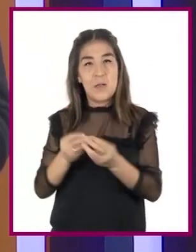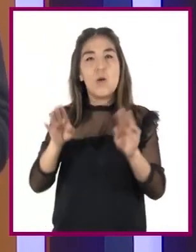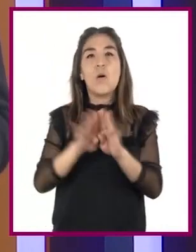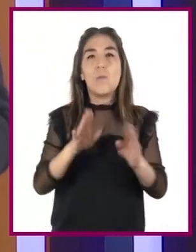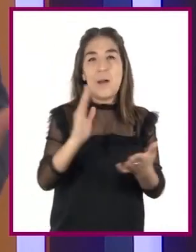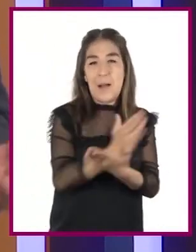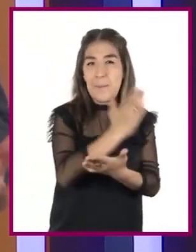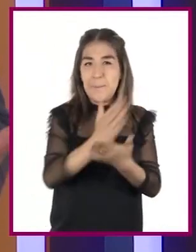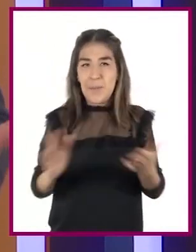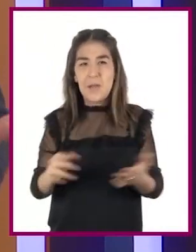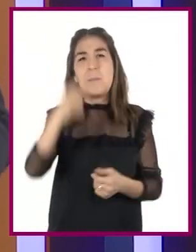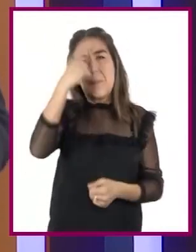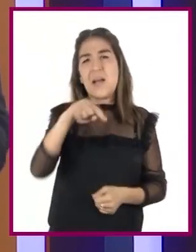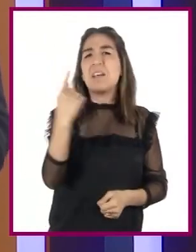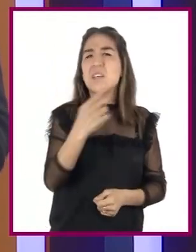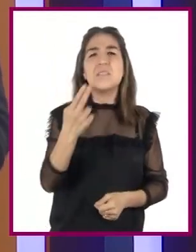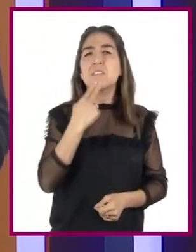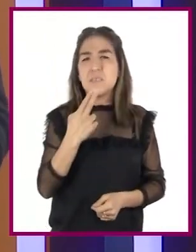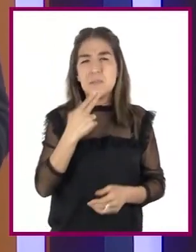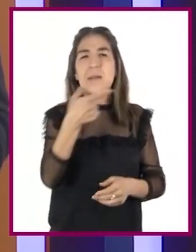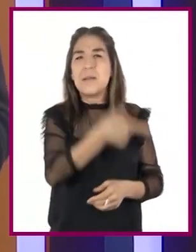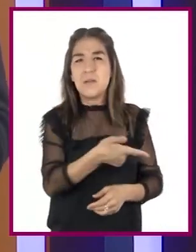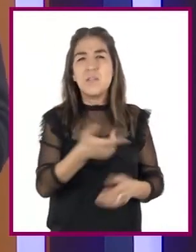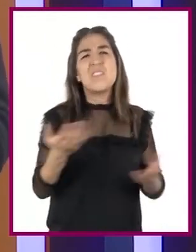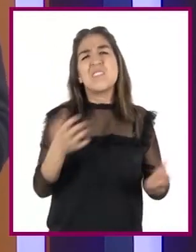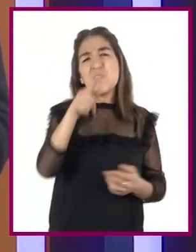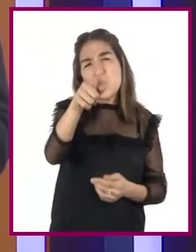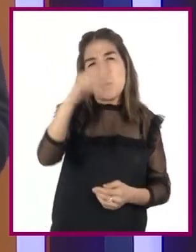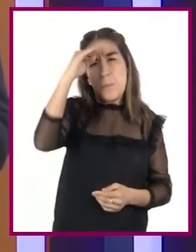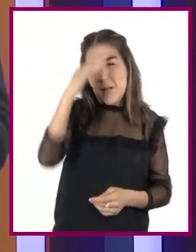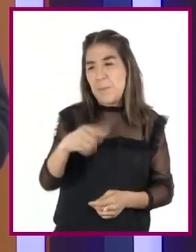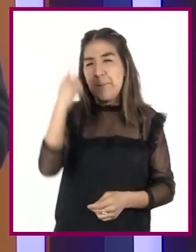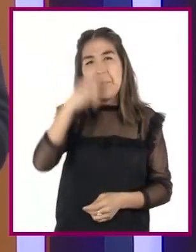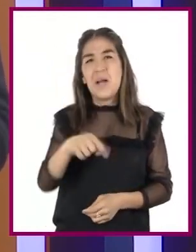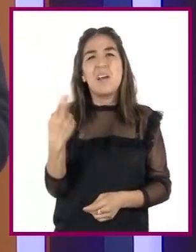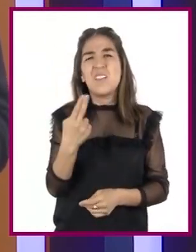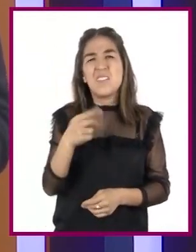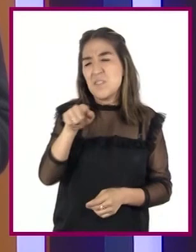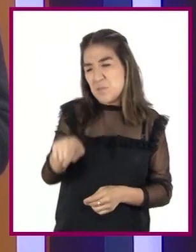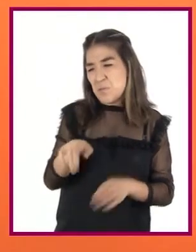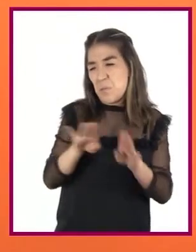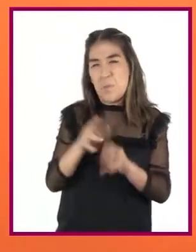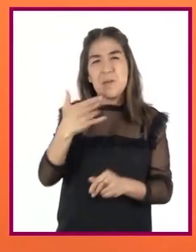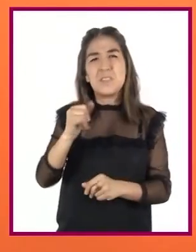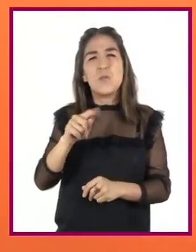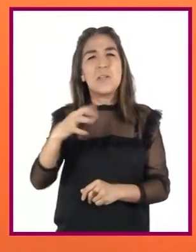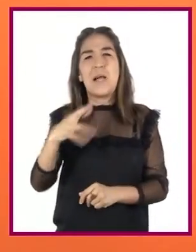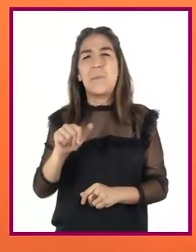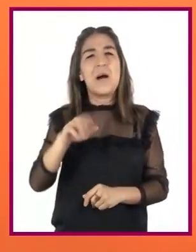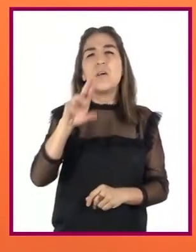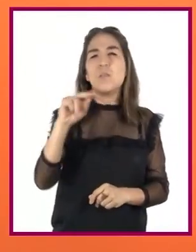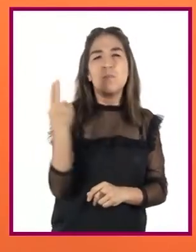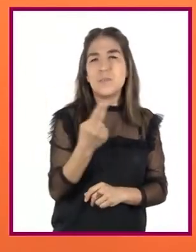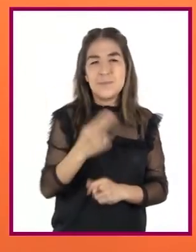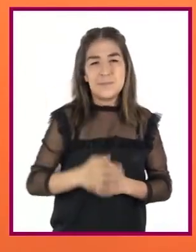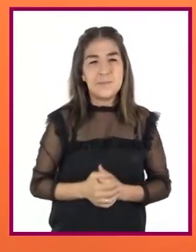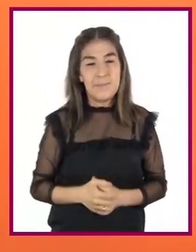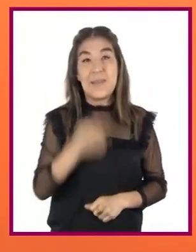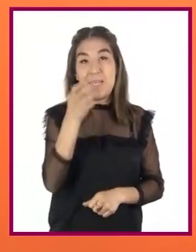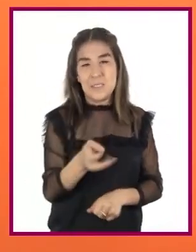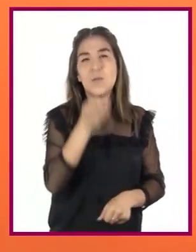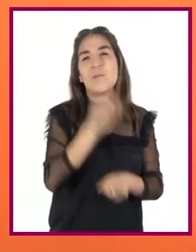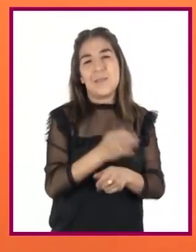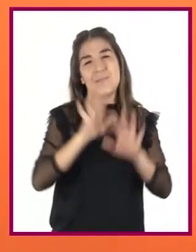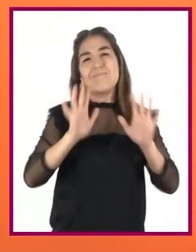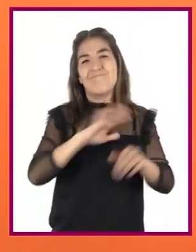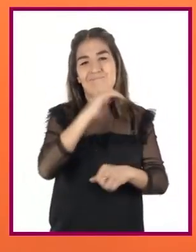histograma? ¿Para qué situaciones piensan que no sería pertinente construir un histograma? Con esto, hemos finalizado